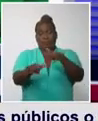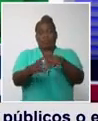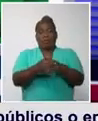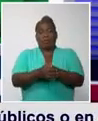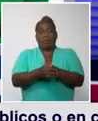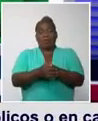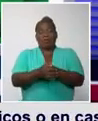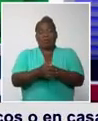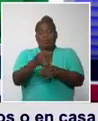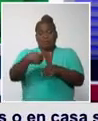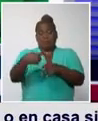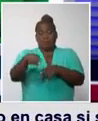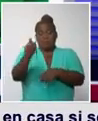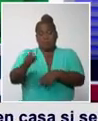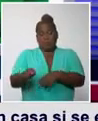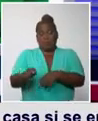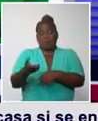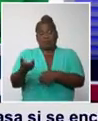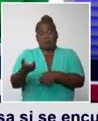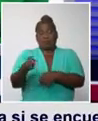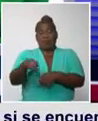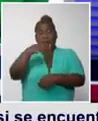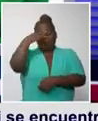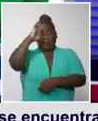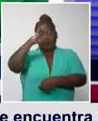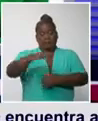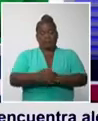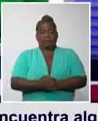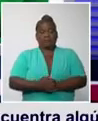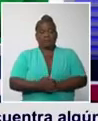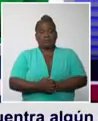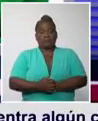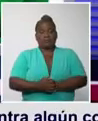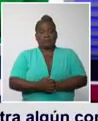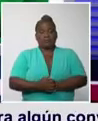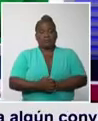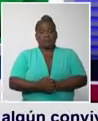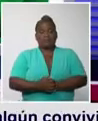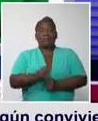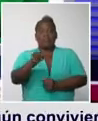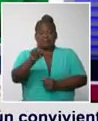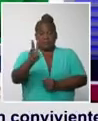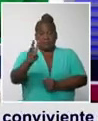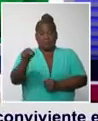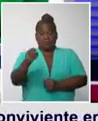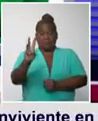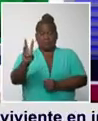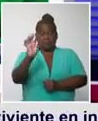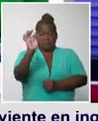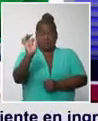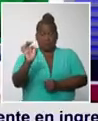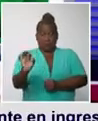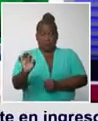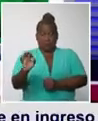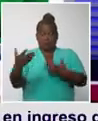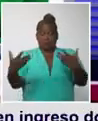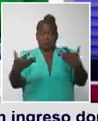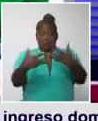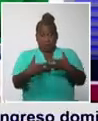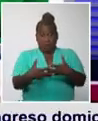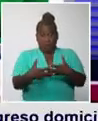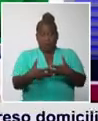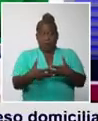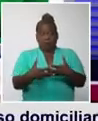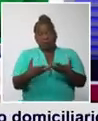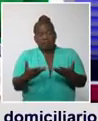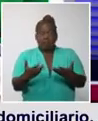grupo infectados a nuestro país. Pues el 13,3% ha estado relacionado de alguna